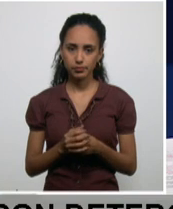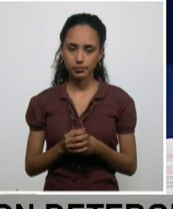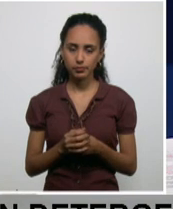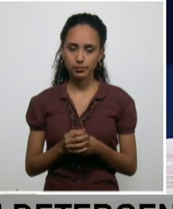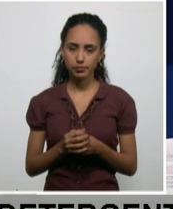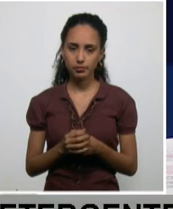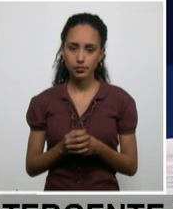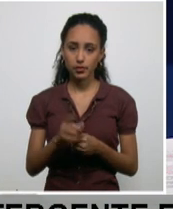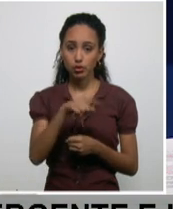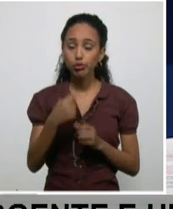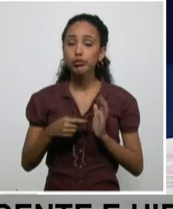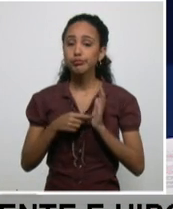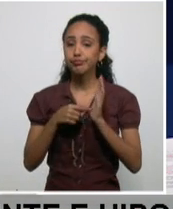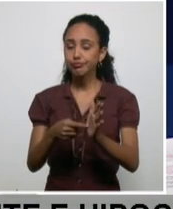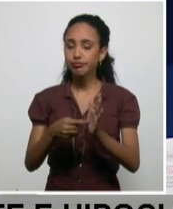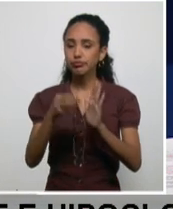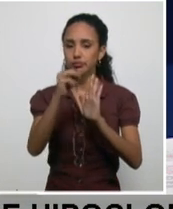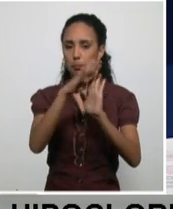es que